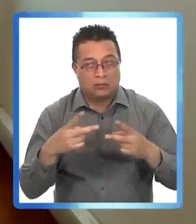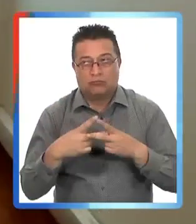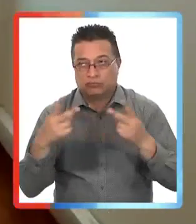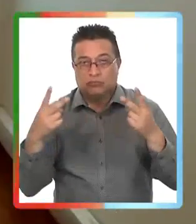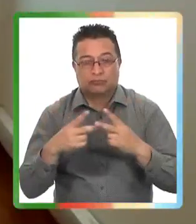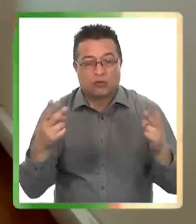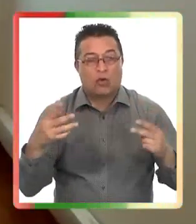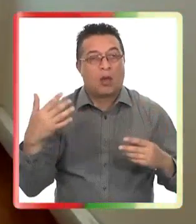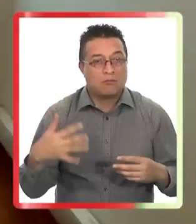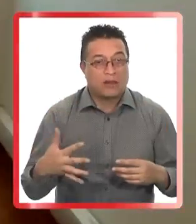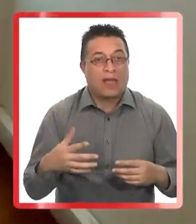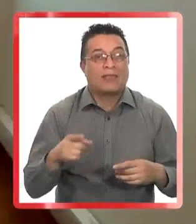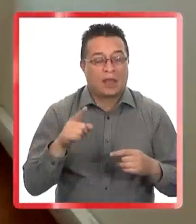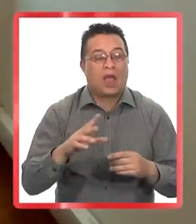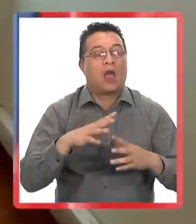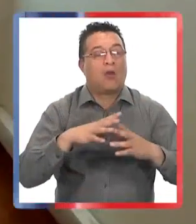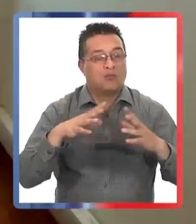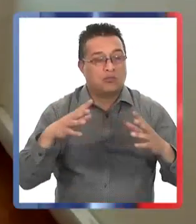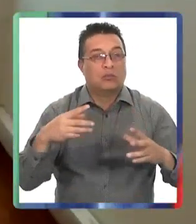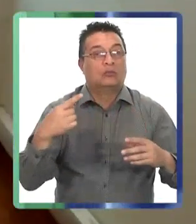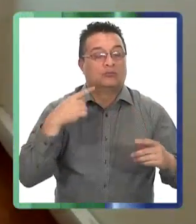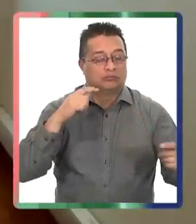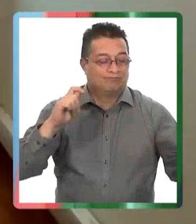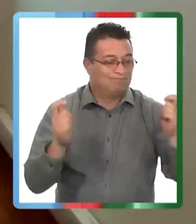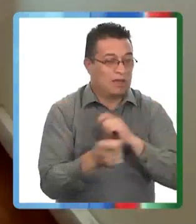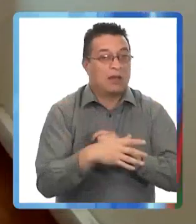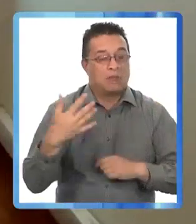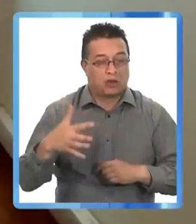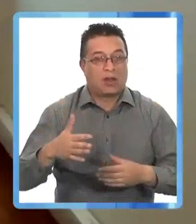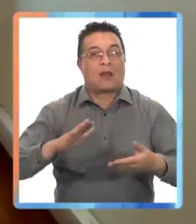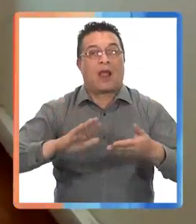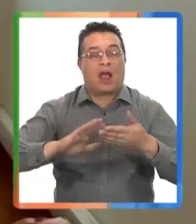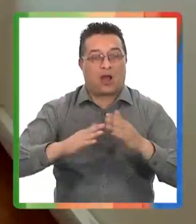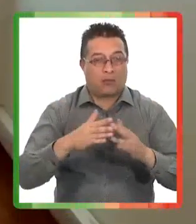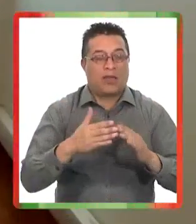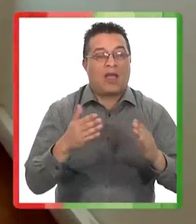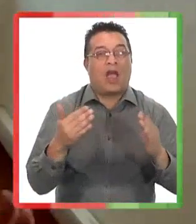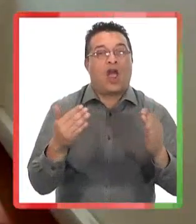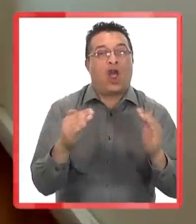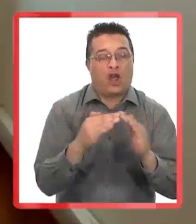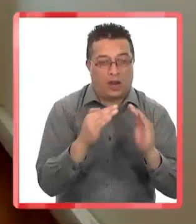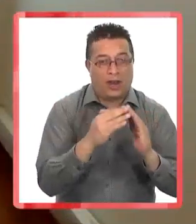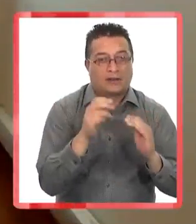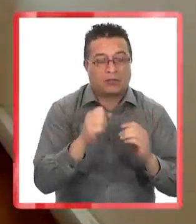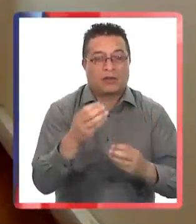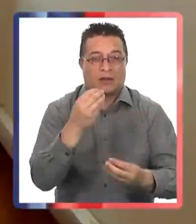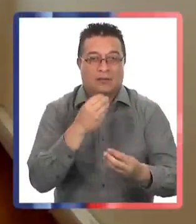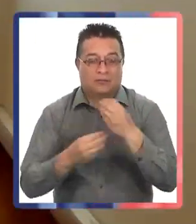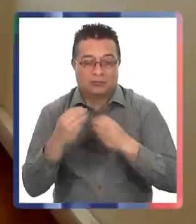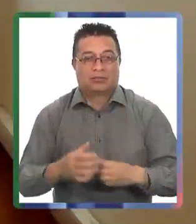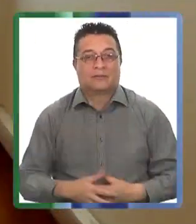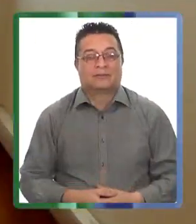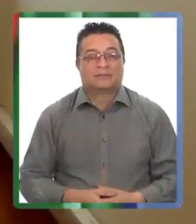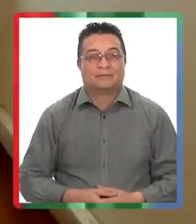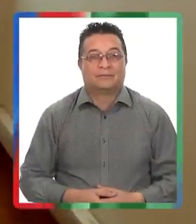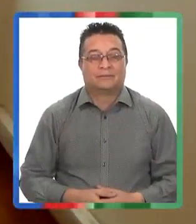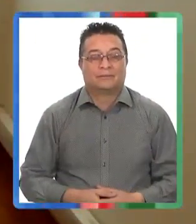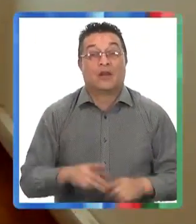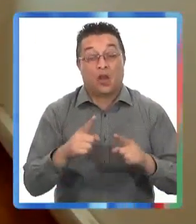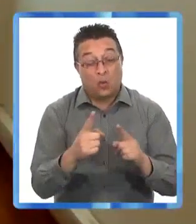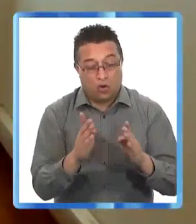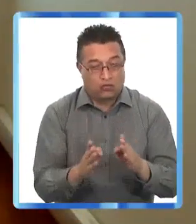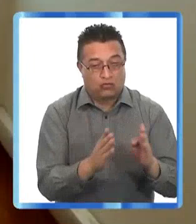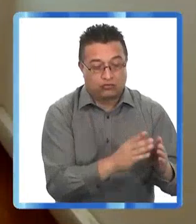importante sobre la seguridad de los hogares en términos de poder alimentarse. Eso por un lado. Y por el otro, para los